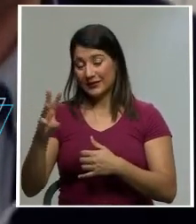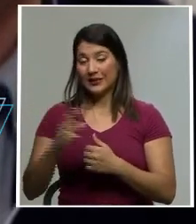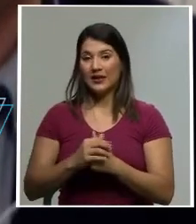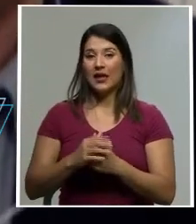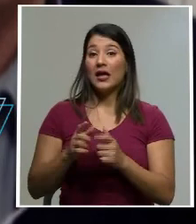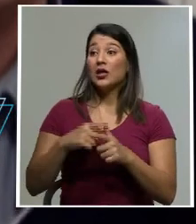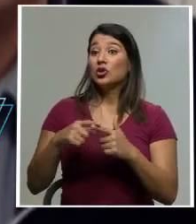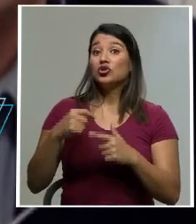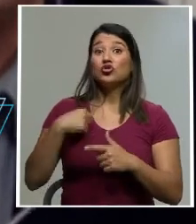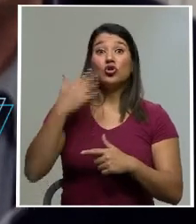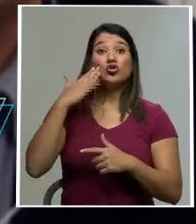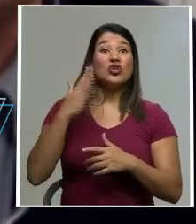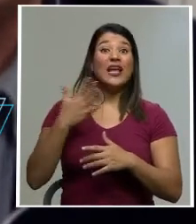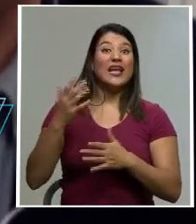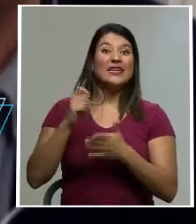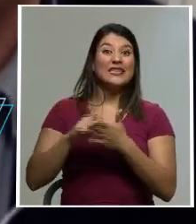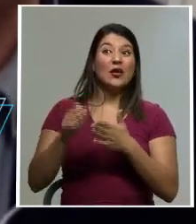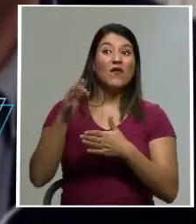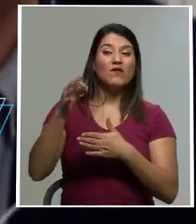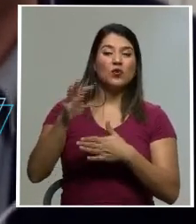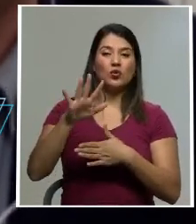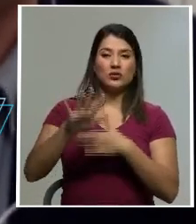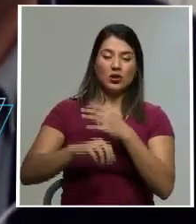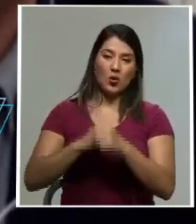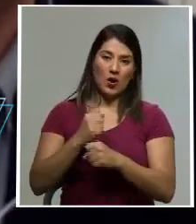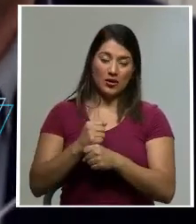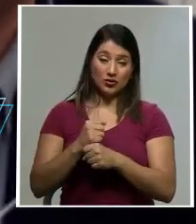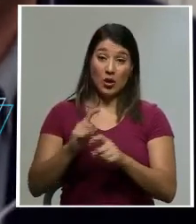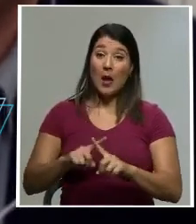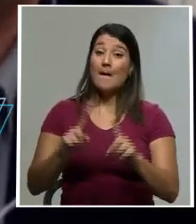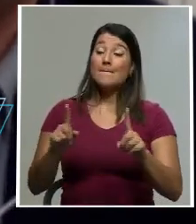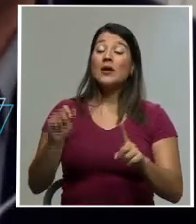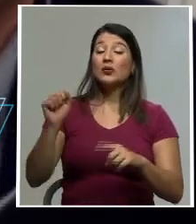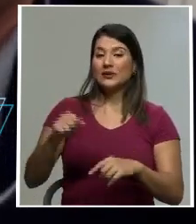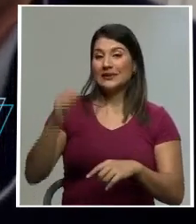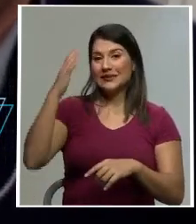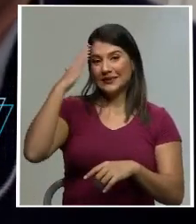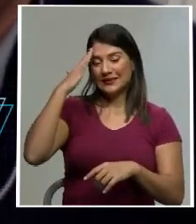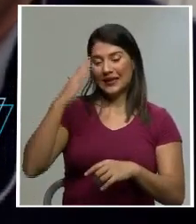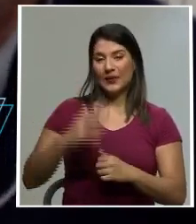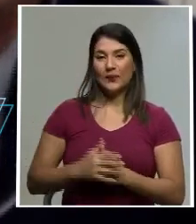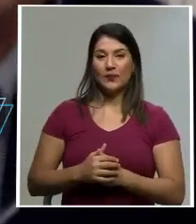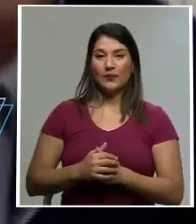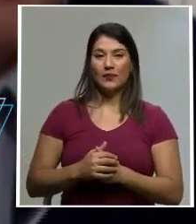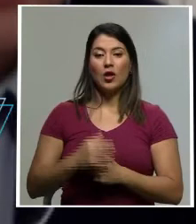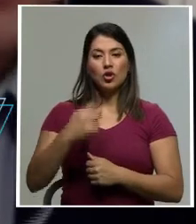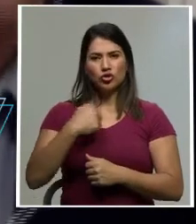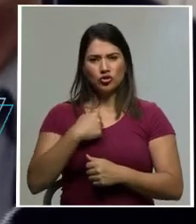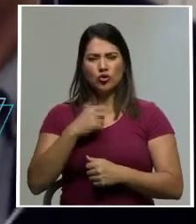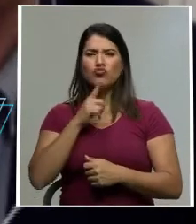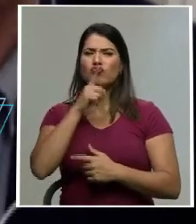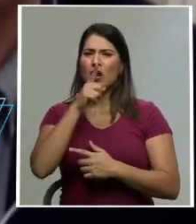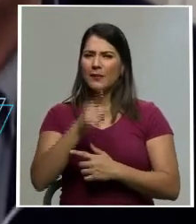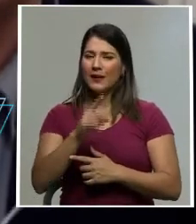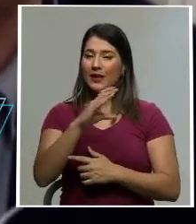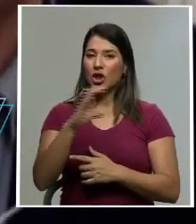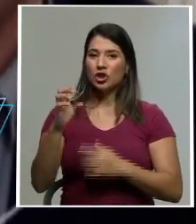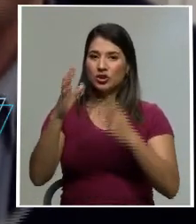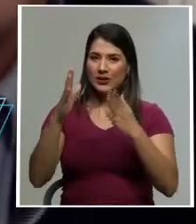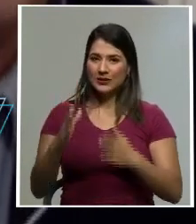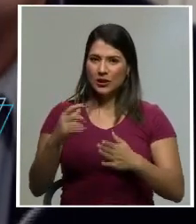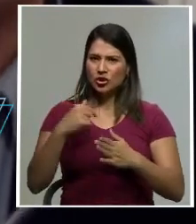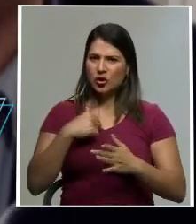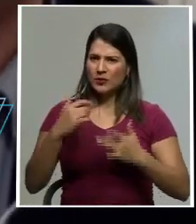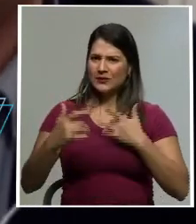no sé qué estaré escribiendo en 5 años, ¿verdad? Pero lo que sí sé es que soy profundamente costarricense, estoy